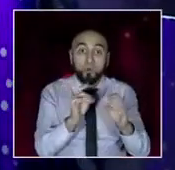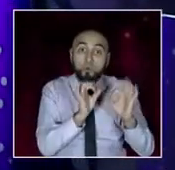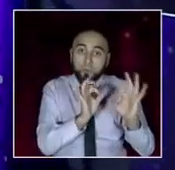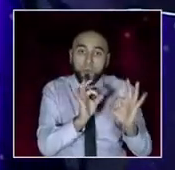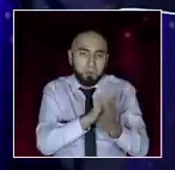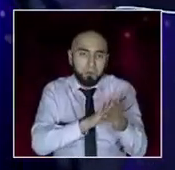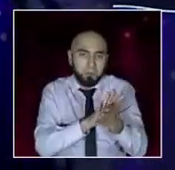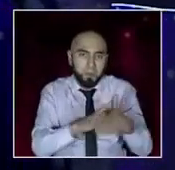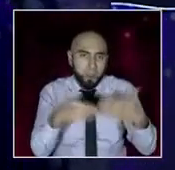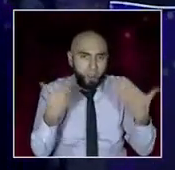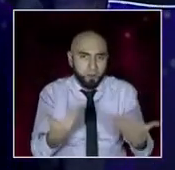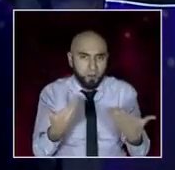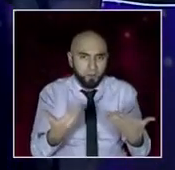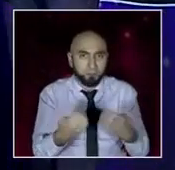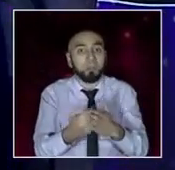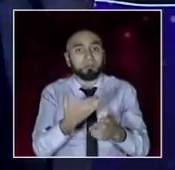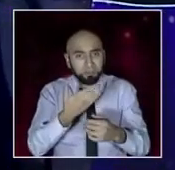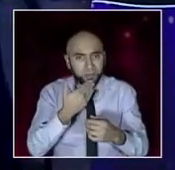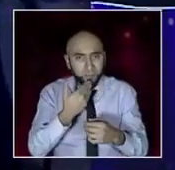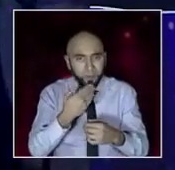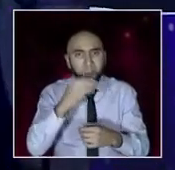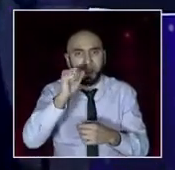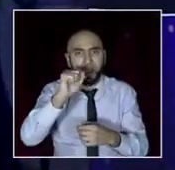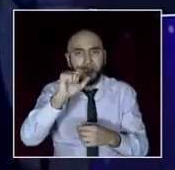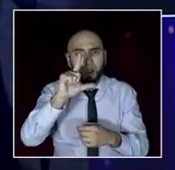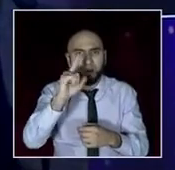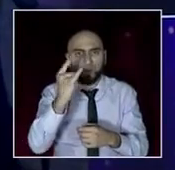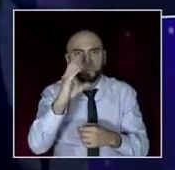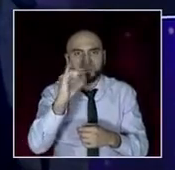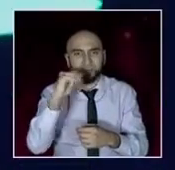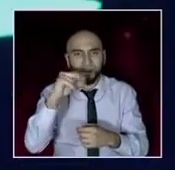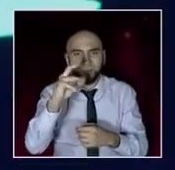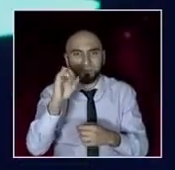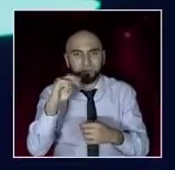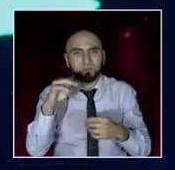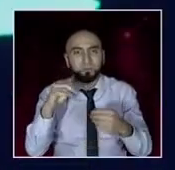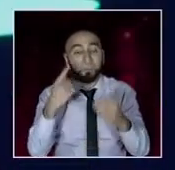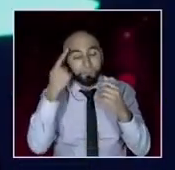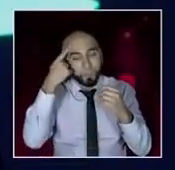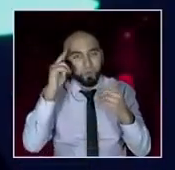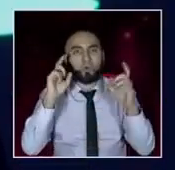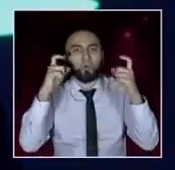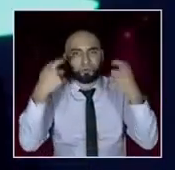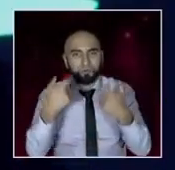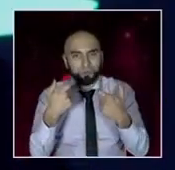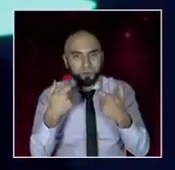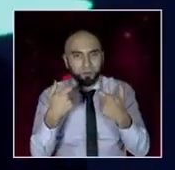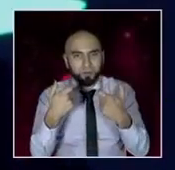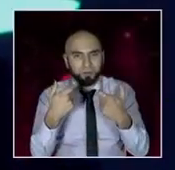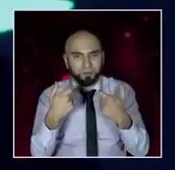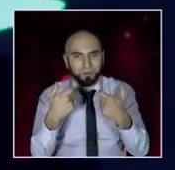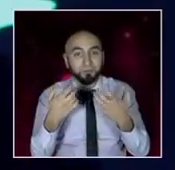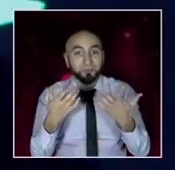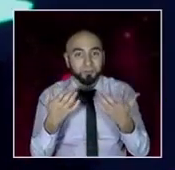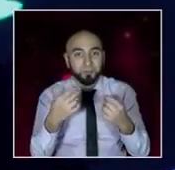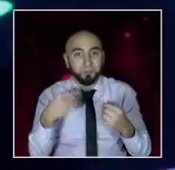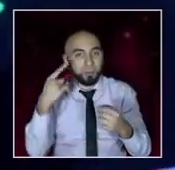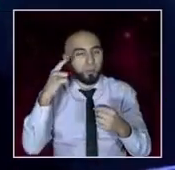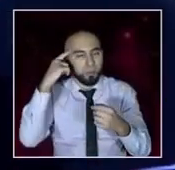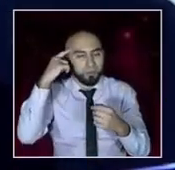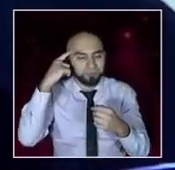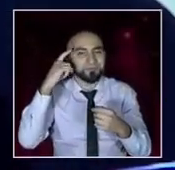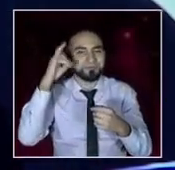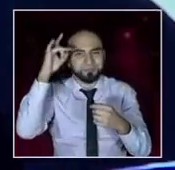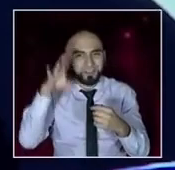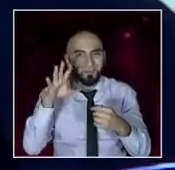ahora también es un tipo de alucinación, pero es controlada, en donde nuestras predicciones están